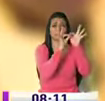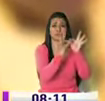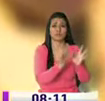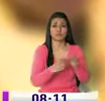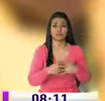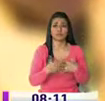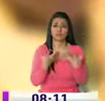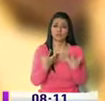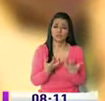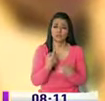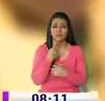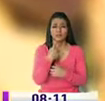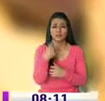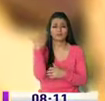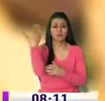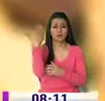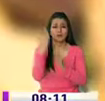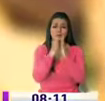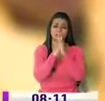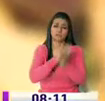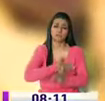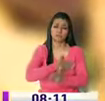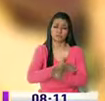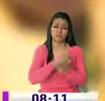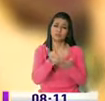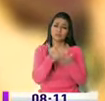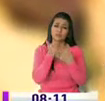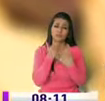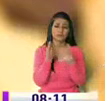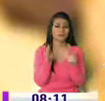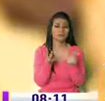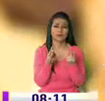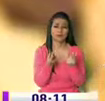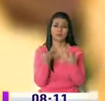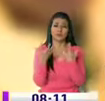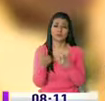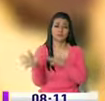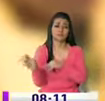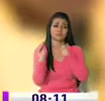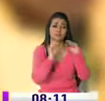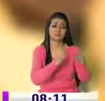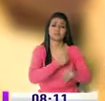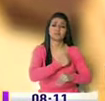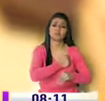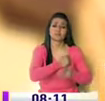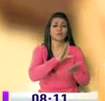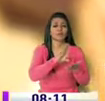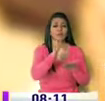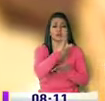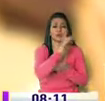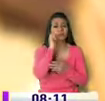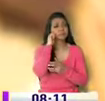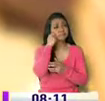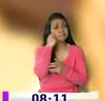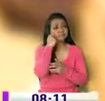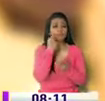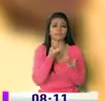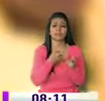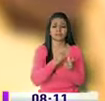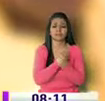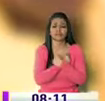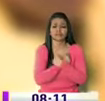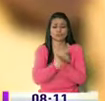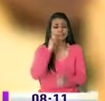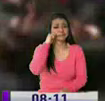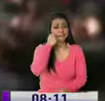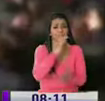Sí quisiéramos decirle, señor alcalde, por favor, ayúdenos lo más pronto. Queremos regresar a nuestro colegio. Lo extrañamos y lo extrañamos muchísimo